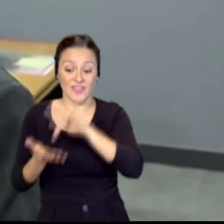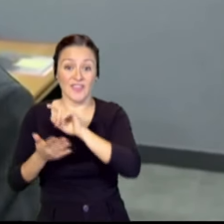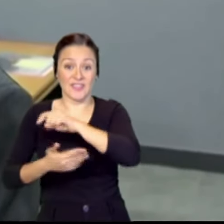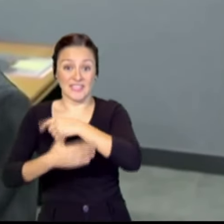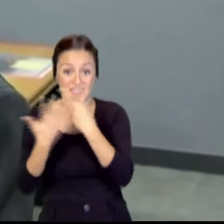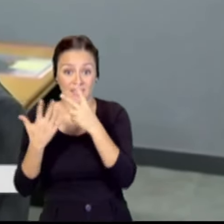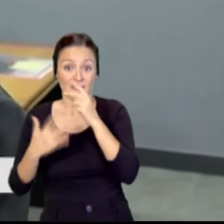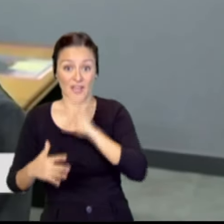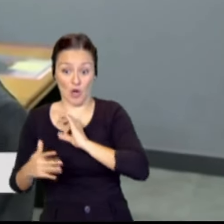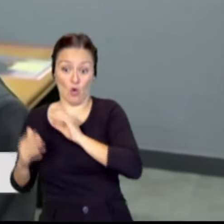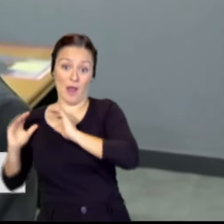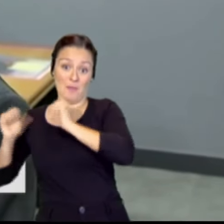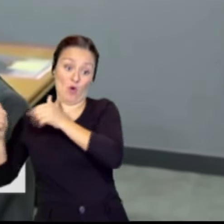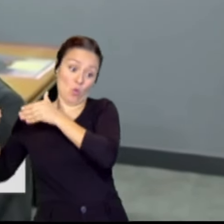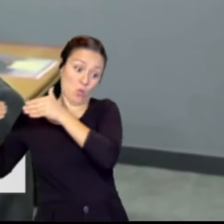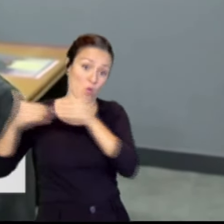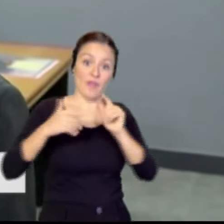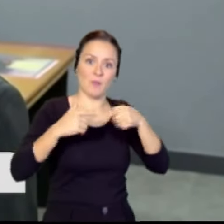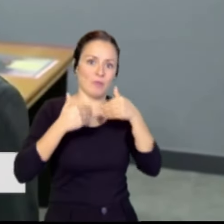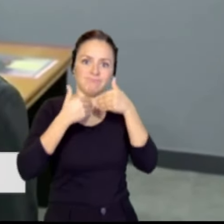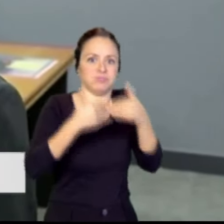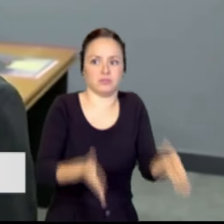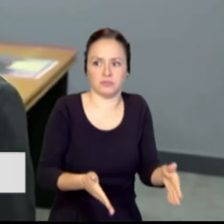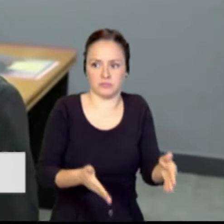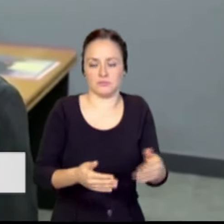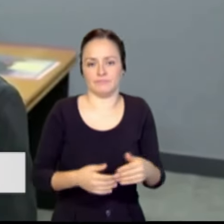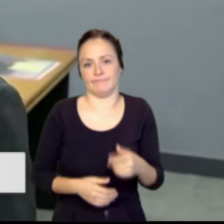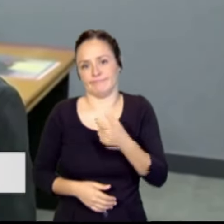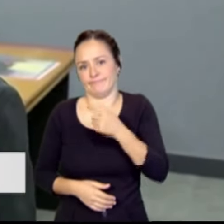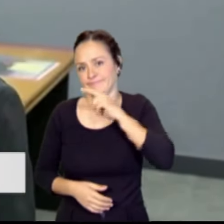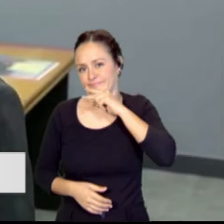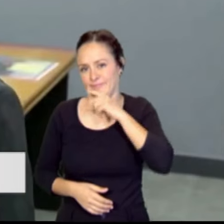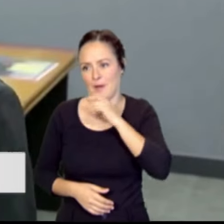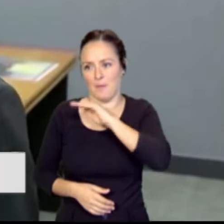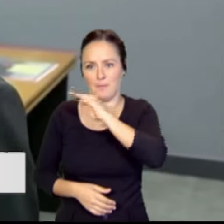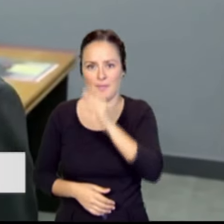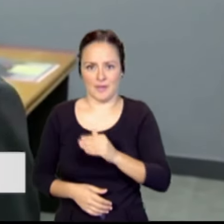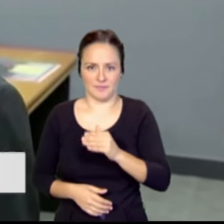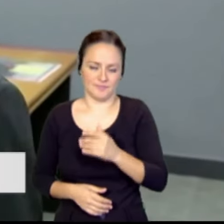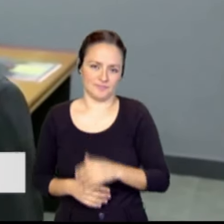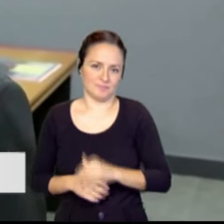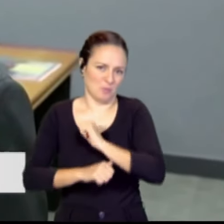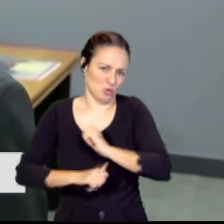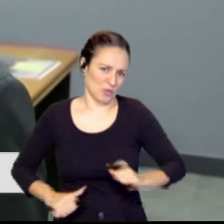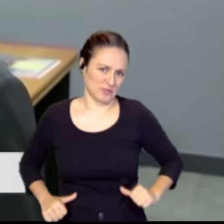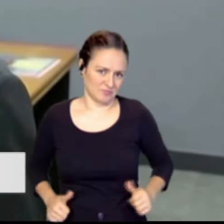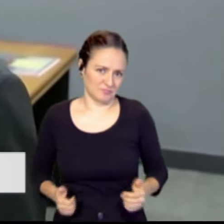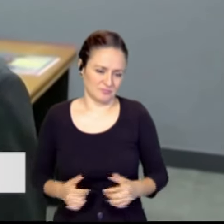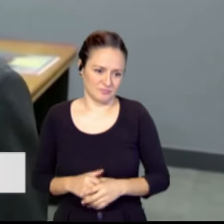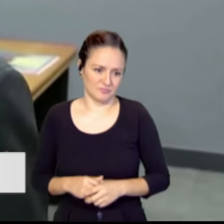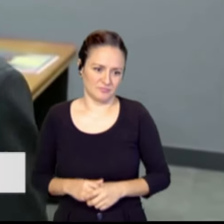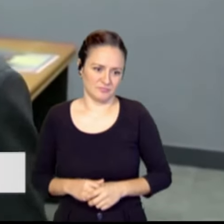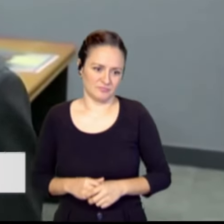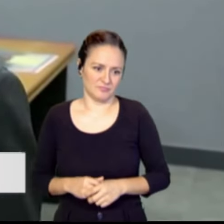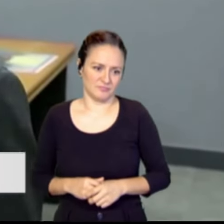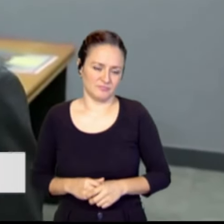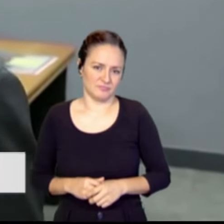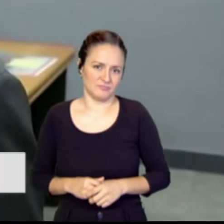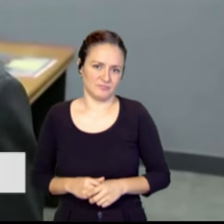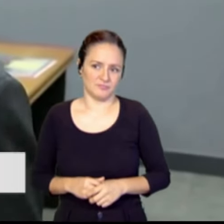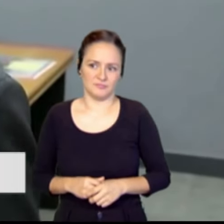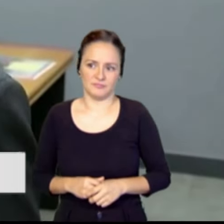minucioso de perici n corpos comea hoy se estender at final de semana y va ser identificada causa mores má